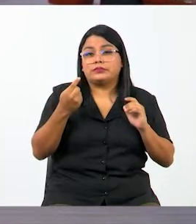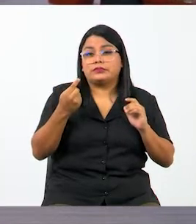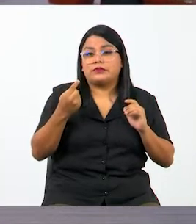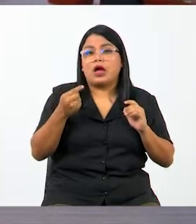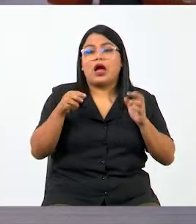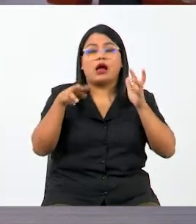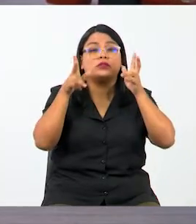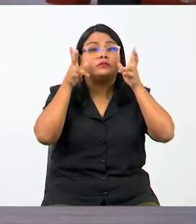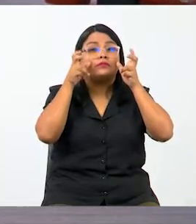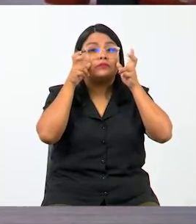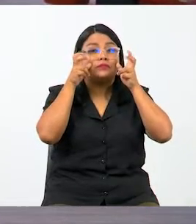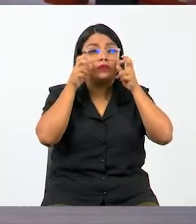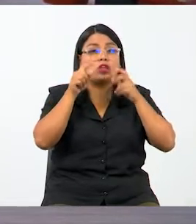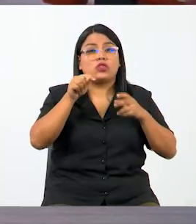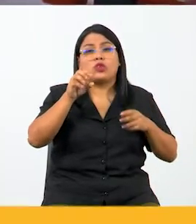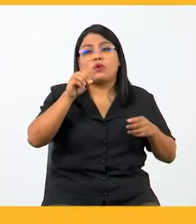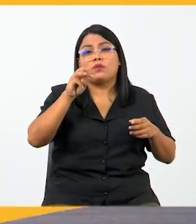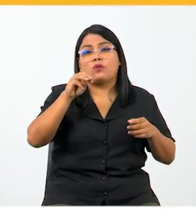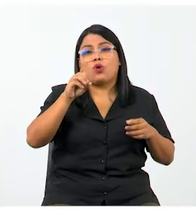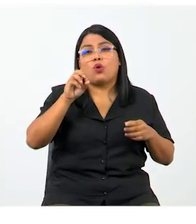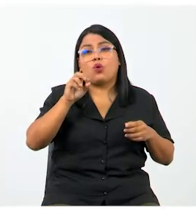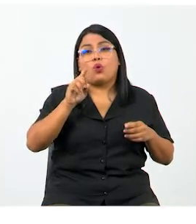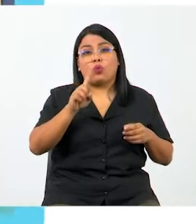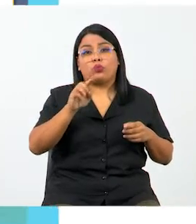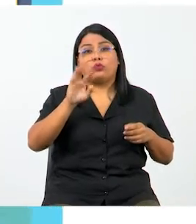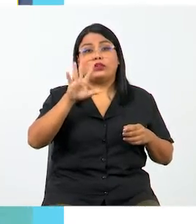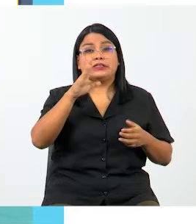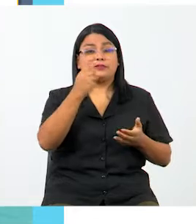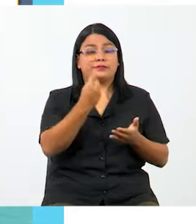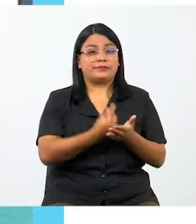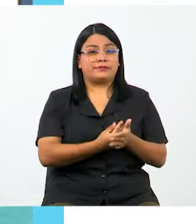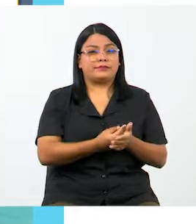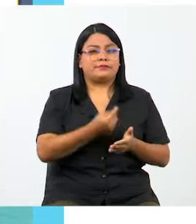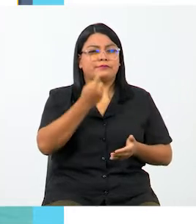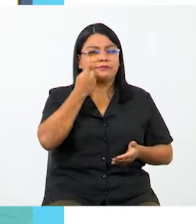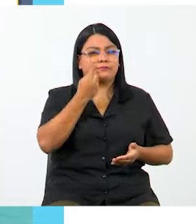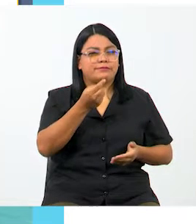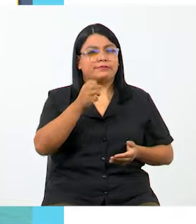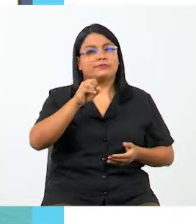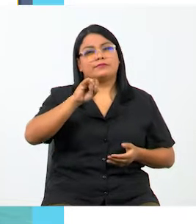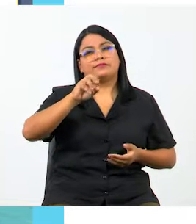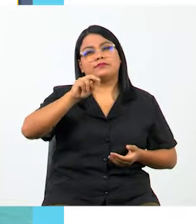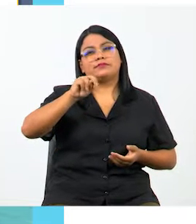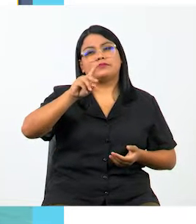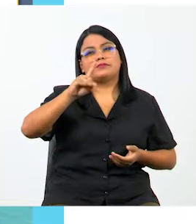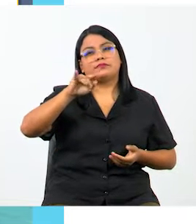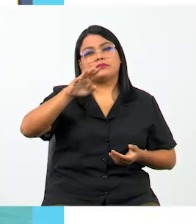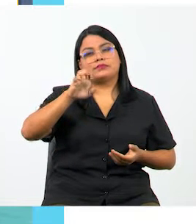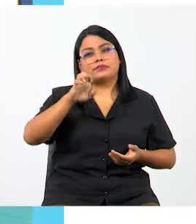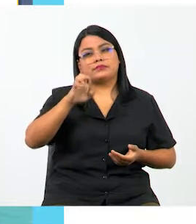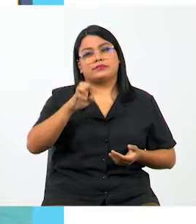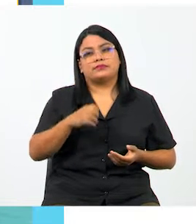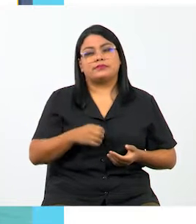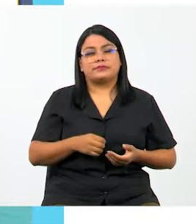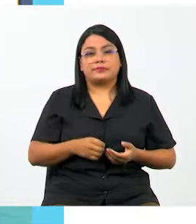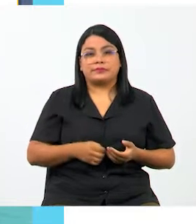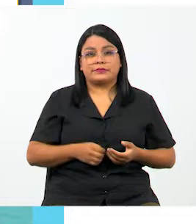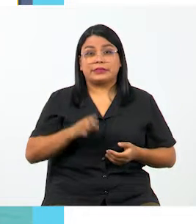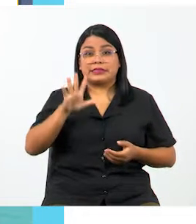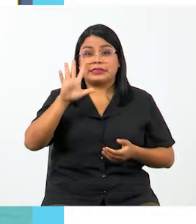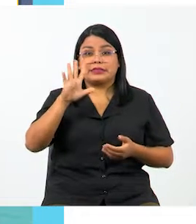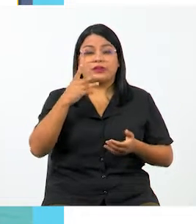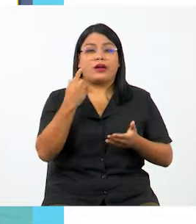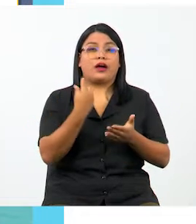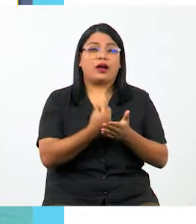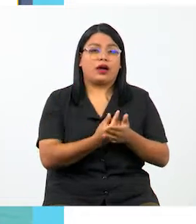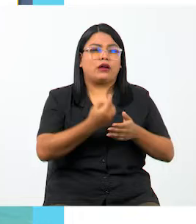de quinto grado. Así es, vimos el índice del tomo 1 de quinto grado y como observamos, quinto grado está